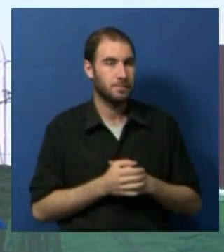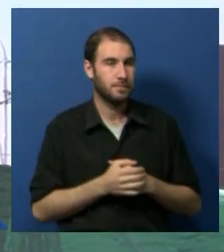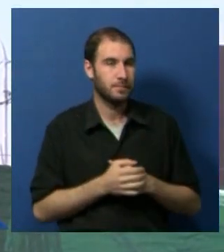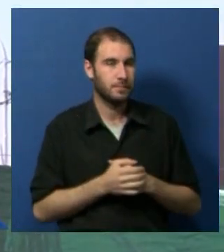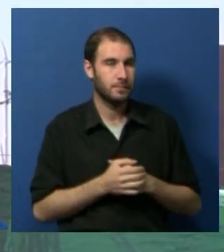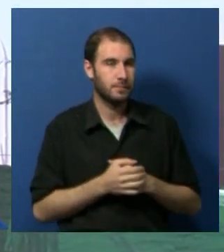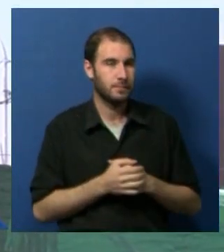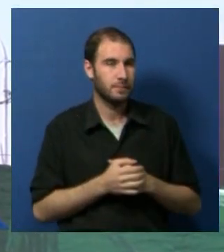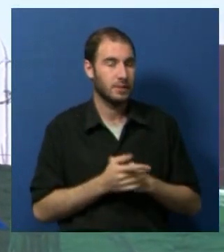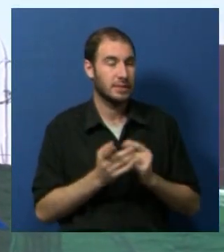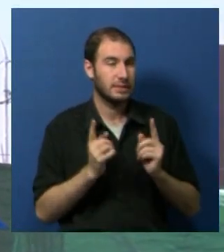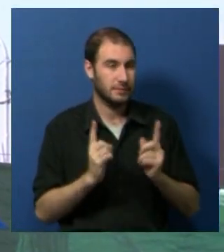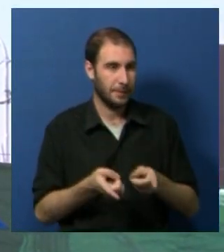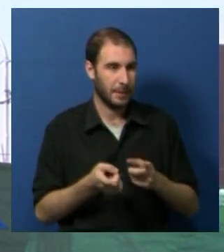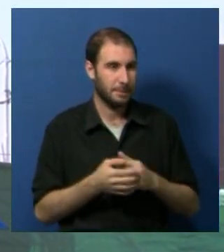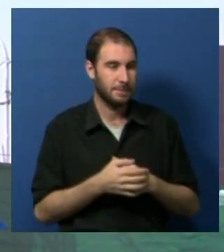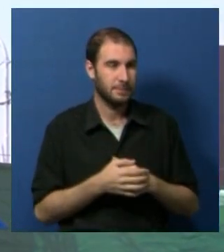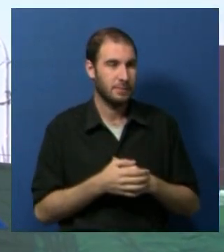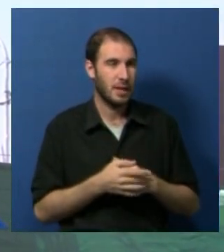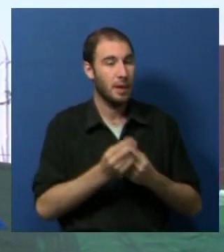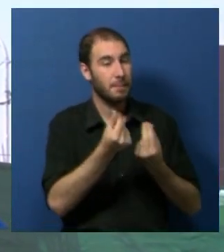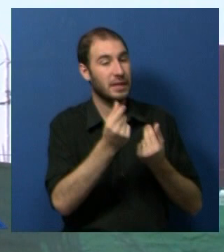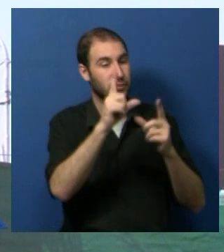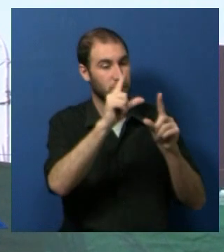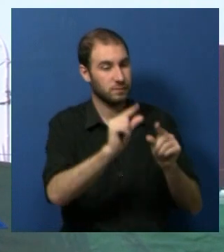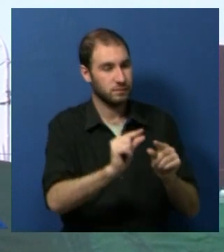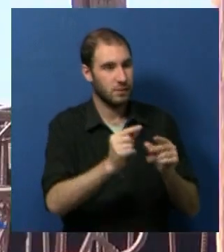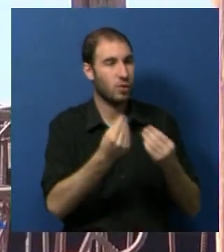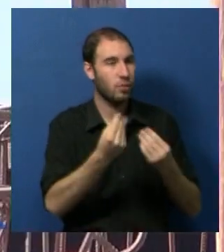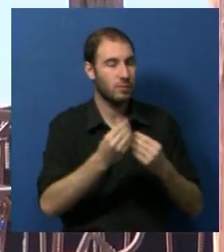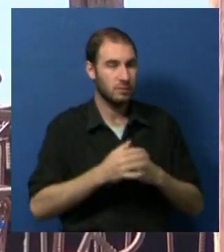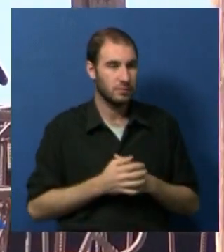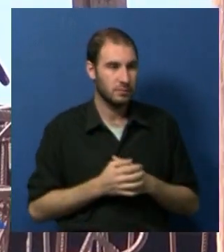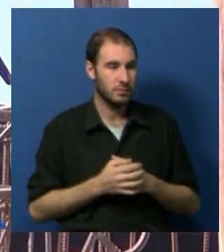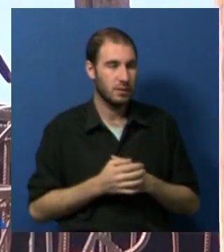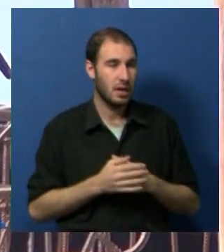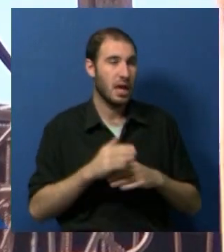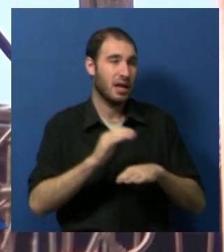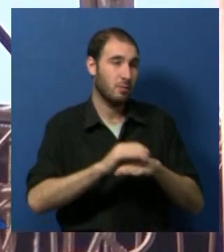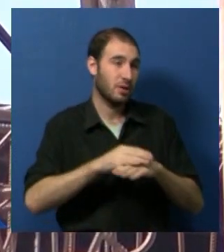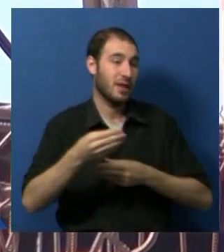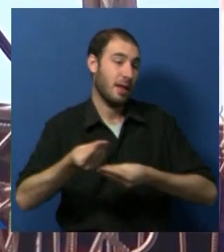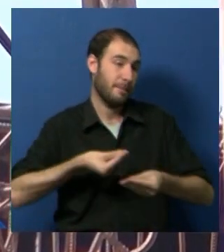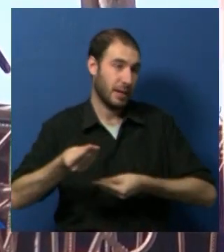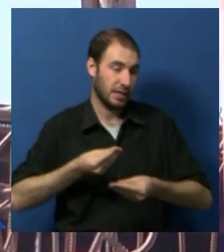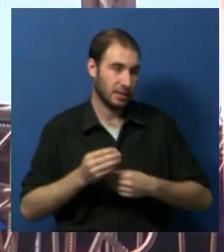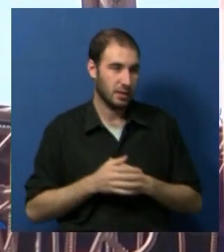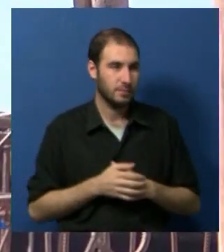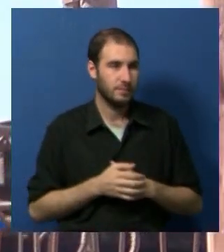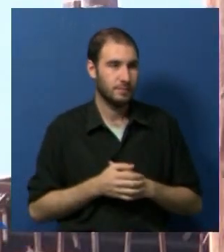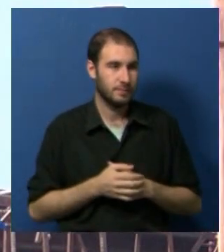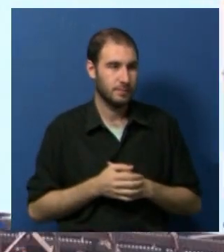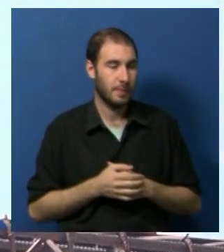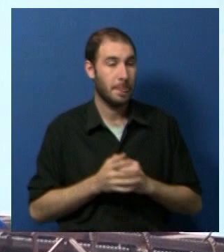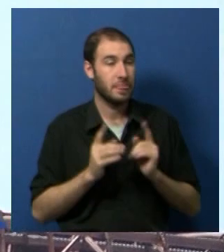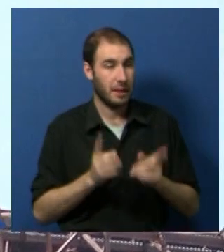también se bajan los precios con responsabilidad empresaria, obviamente,